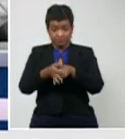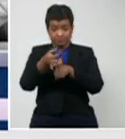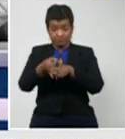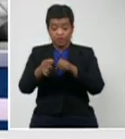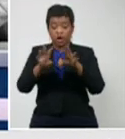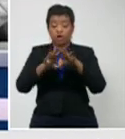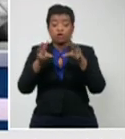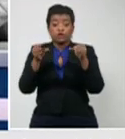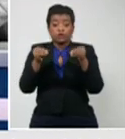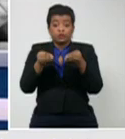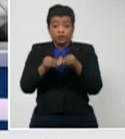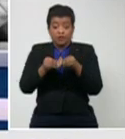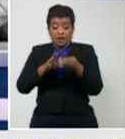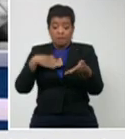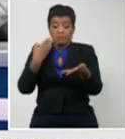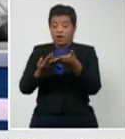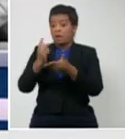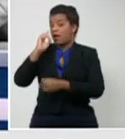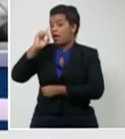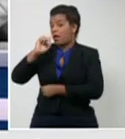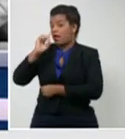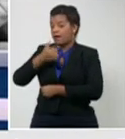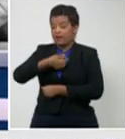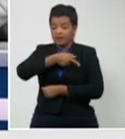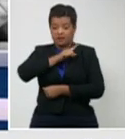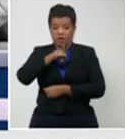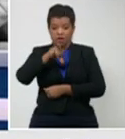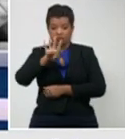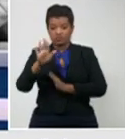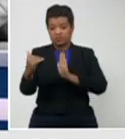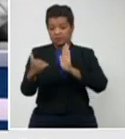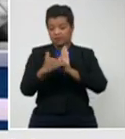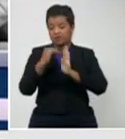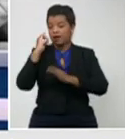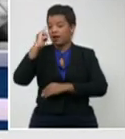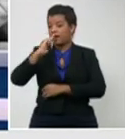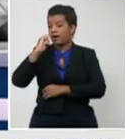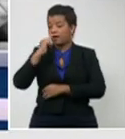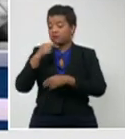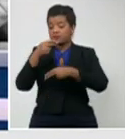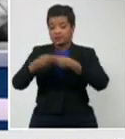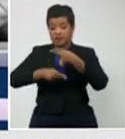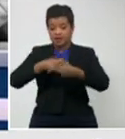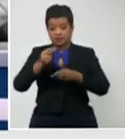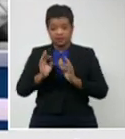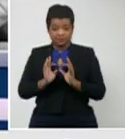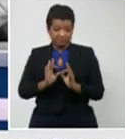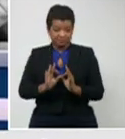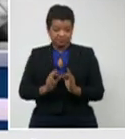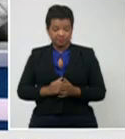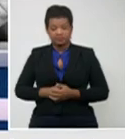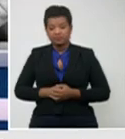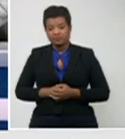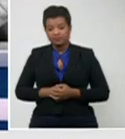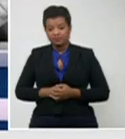muestras analizadas ayer, 14.000 muestras PCR para el diagnóstico de la enfermedad. De este